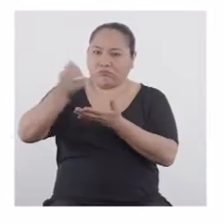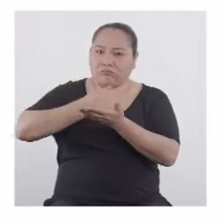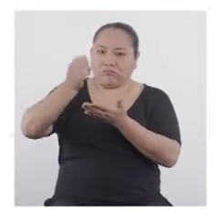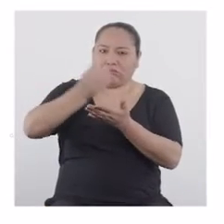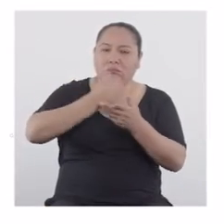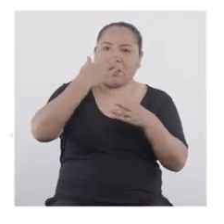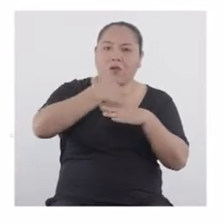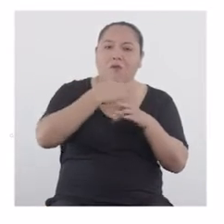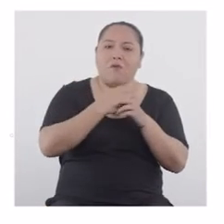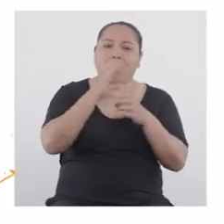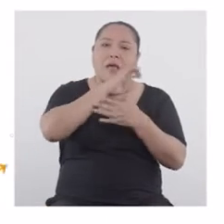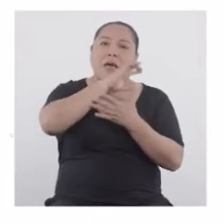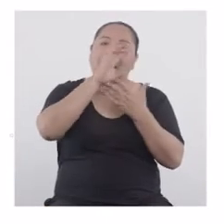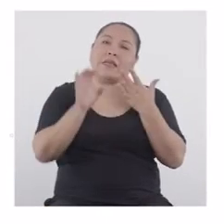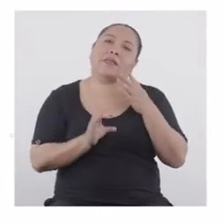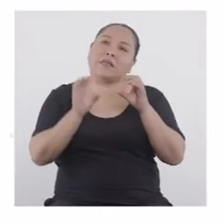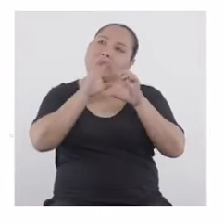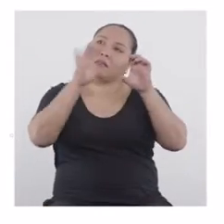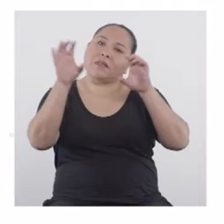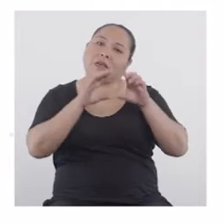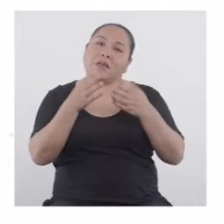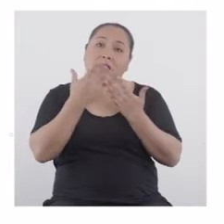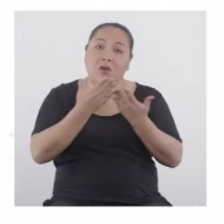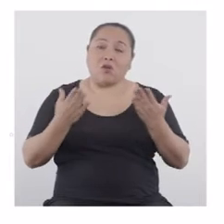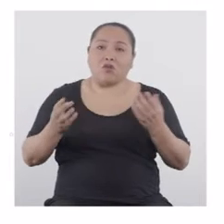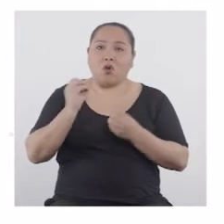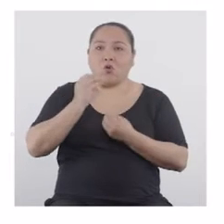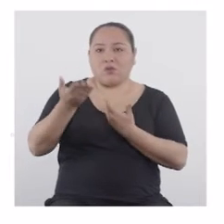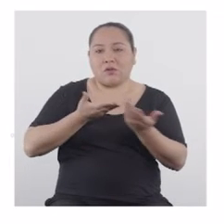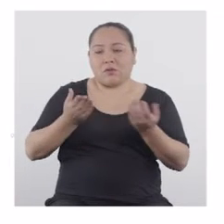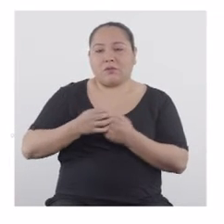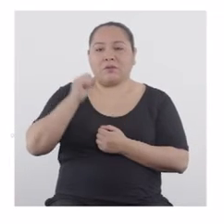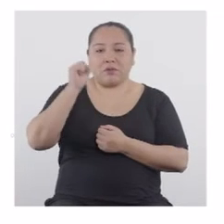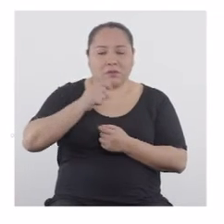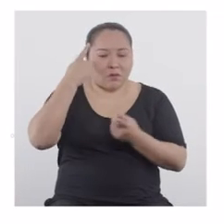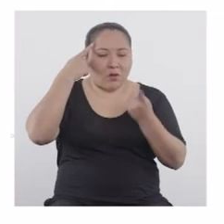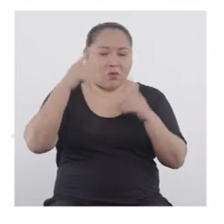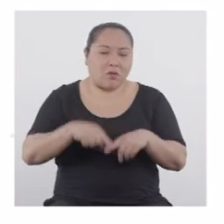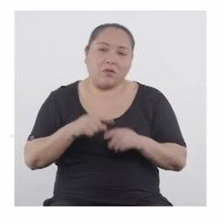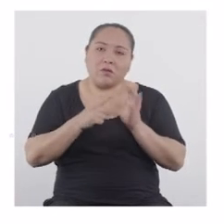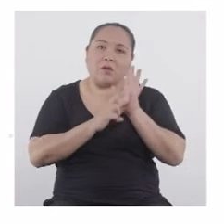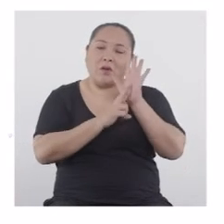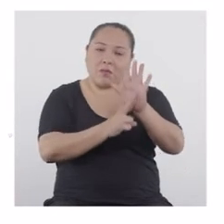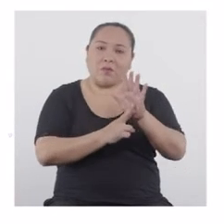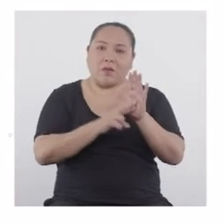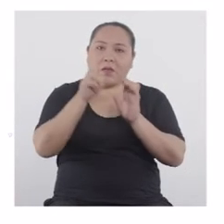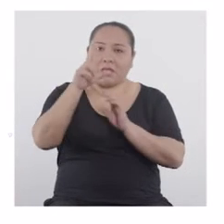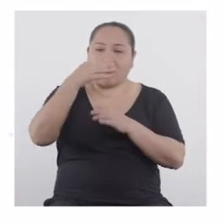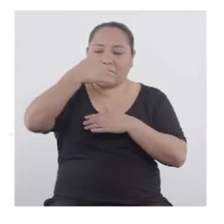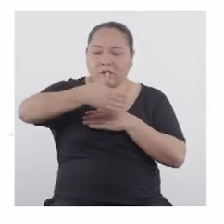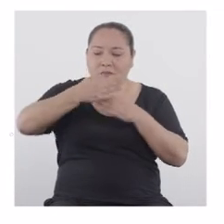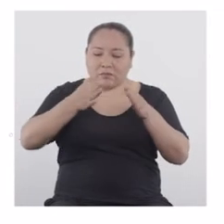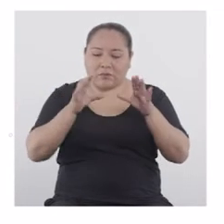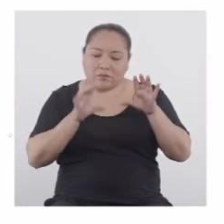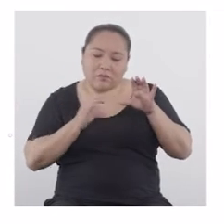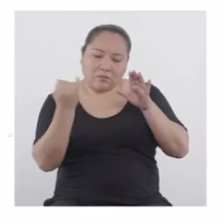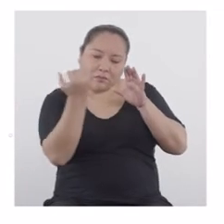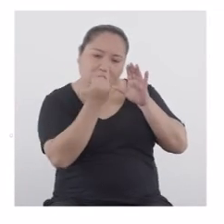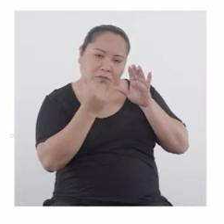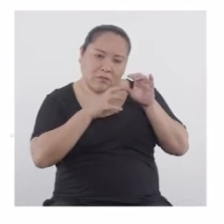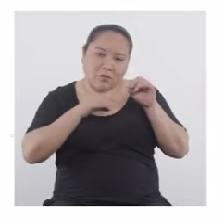recoge la forma y las características del producto o servicio. De acuerdo. Y se puede representar en 3